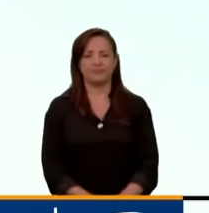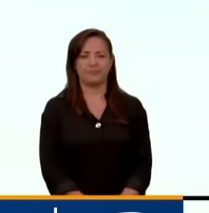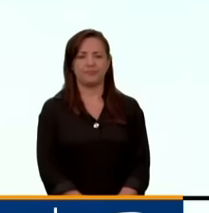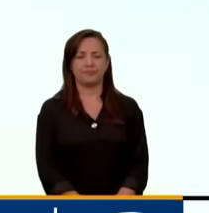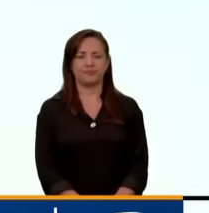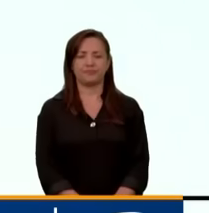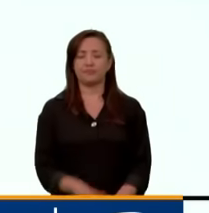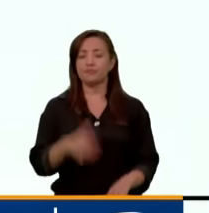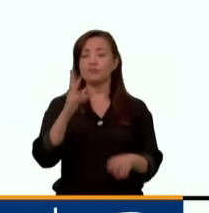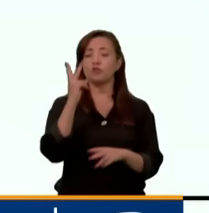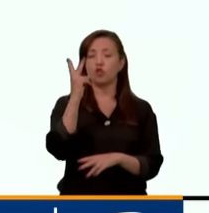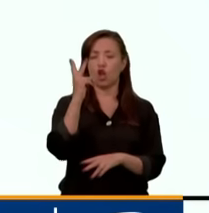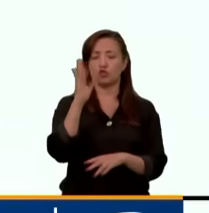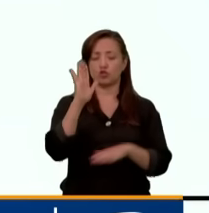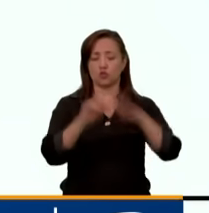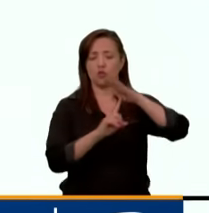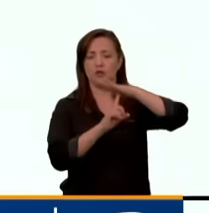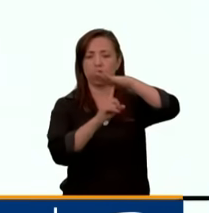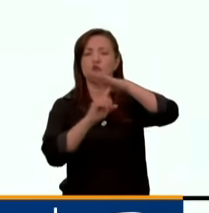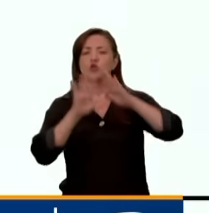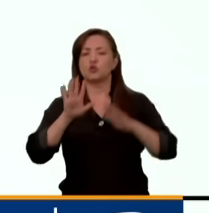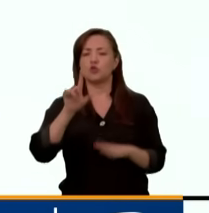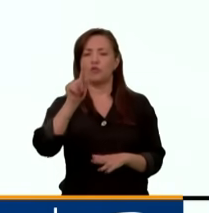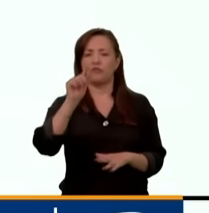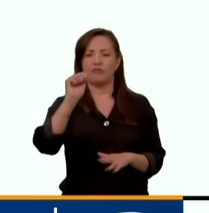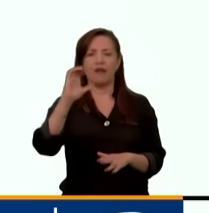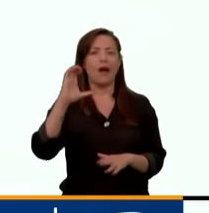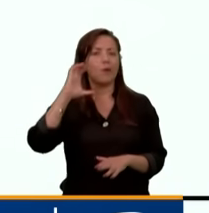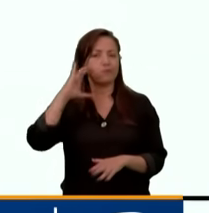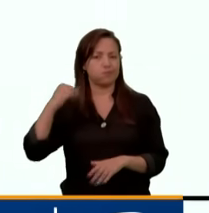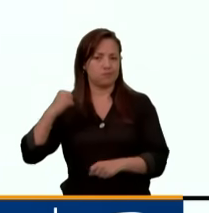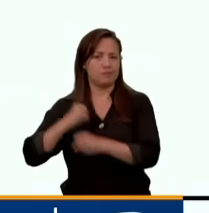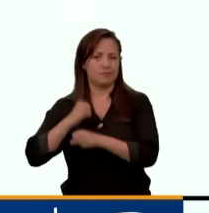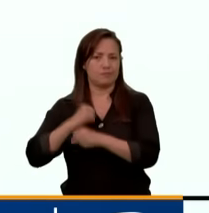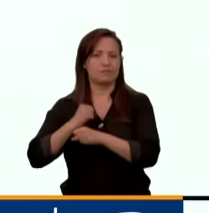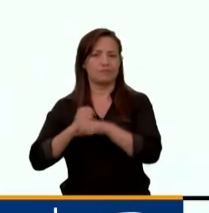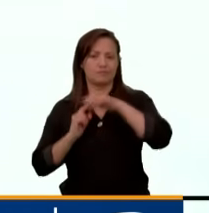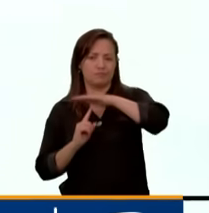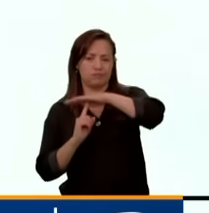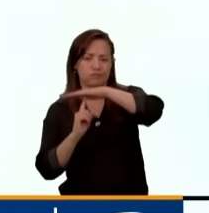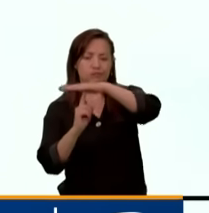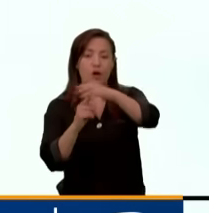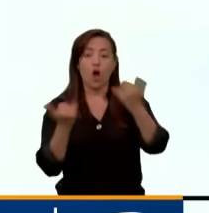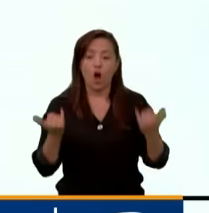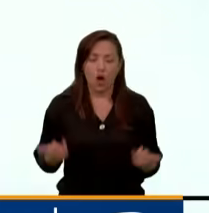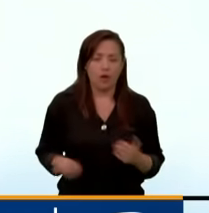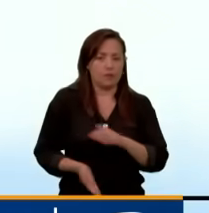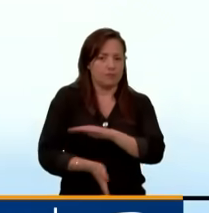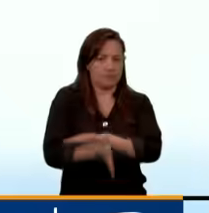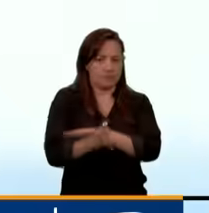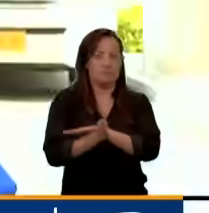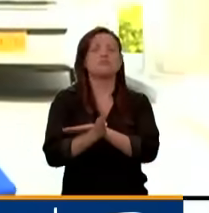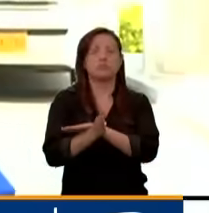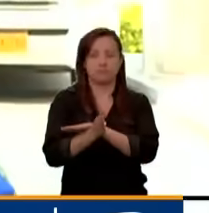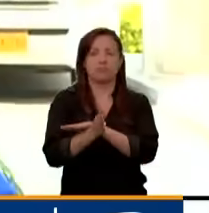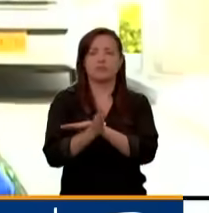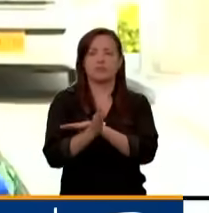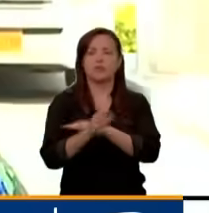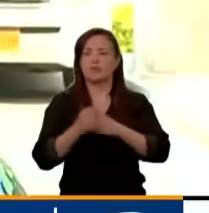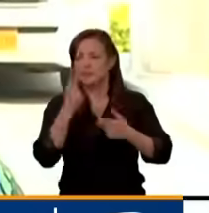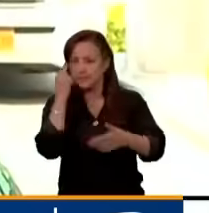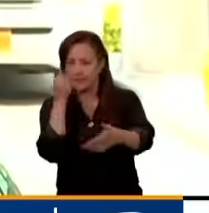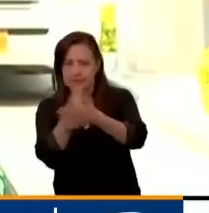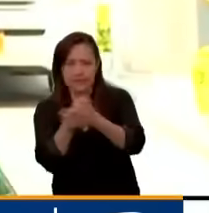Son 2 helicópteros de la Fuerza Aérea los que trabajan en la zona. Continuamos el día de hoy trabajando con todos los esfuerzos y todas